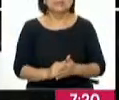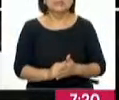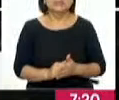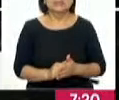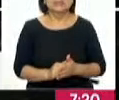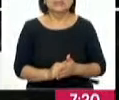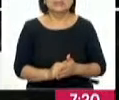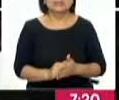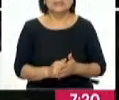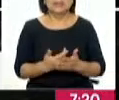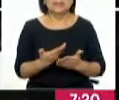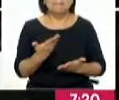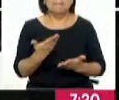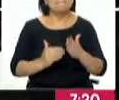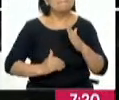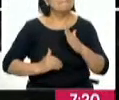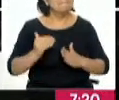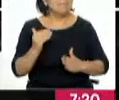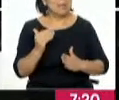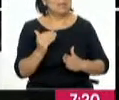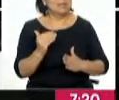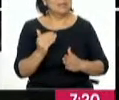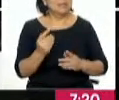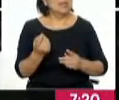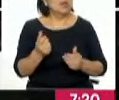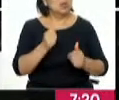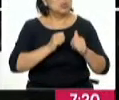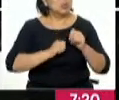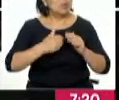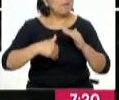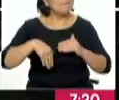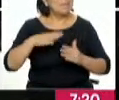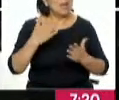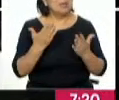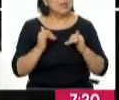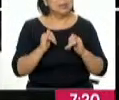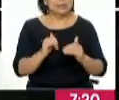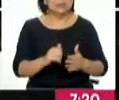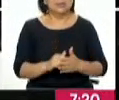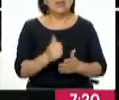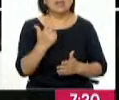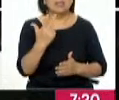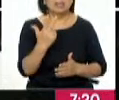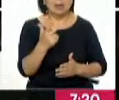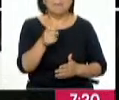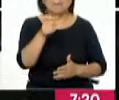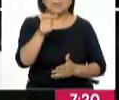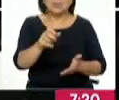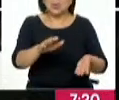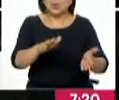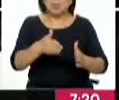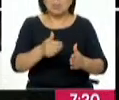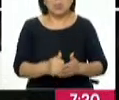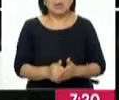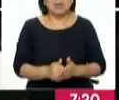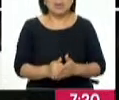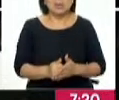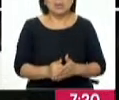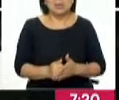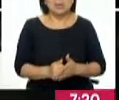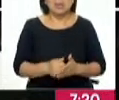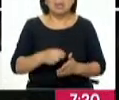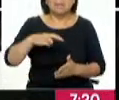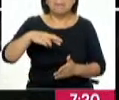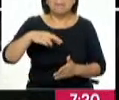registran los mayores daños, las mayores afectaciones, donde han dejado incluso 3 personas fallecidas justamente en la provincia de